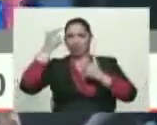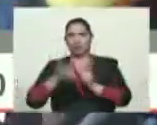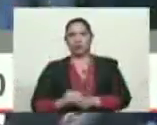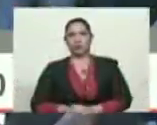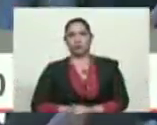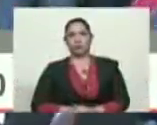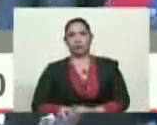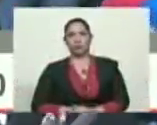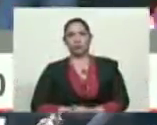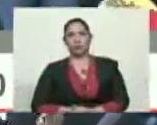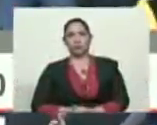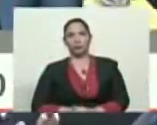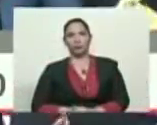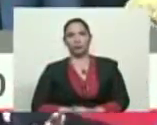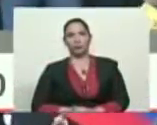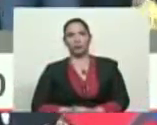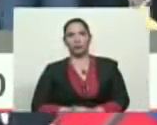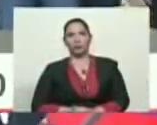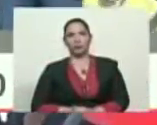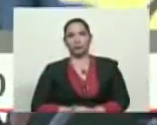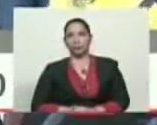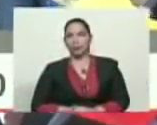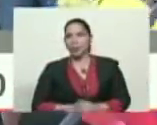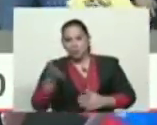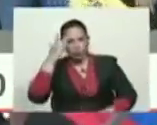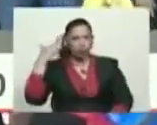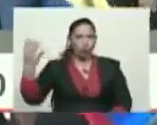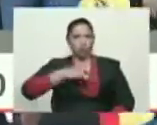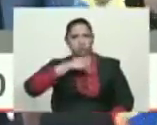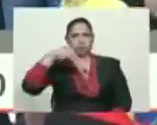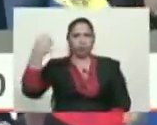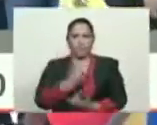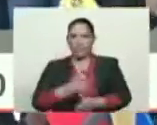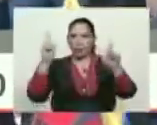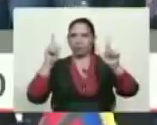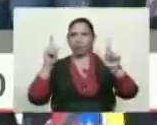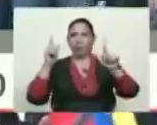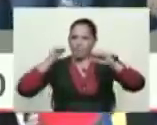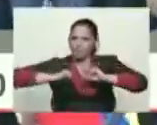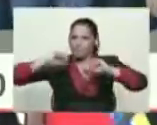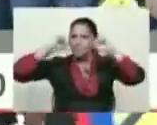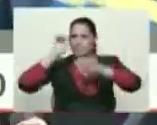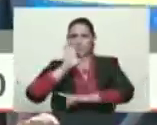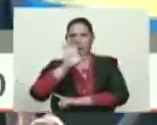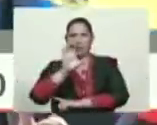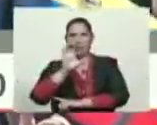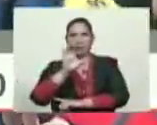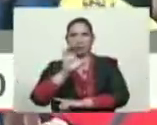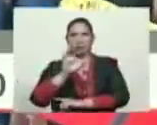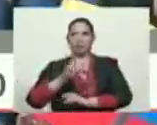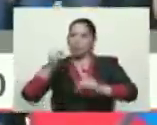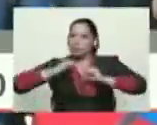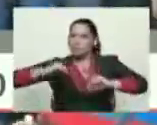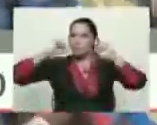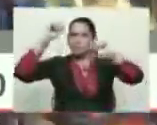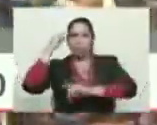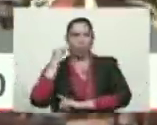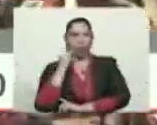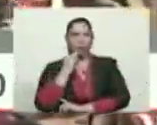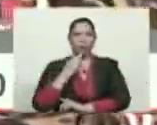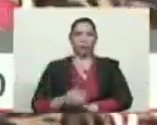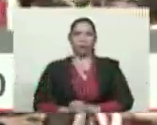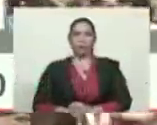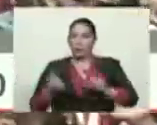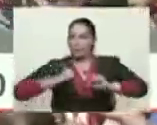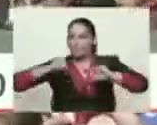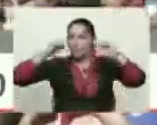de Chávez en la espalda! ¡Cargado de sueños y esperanzas de libertad! ¡Que viva la patria! ¡Que viva Bolívar!